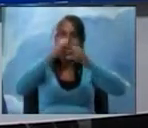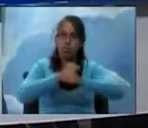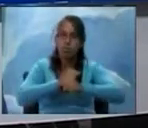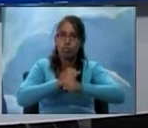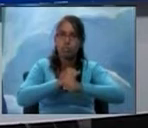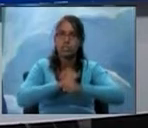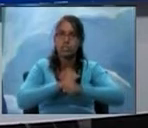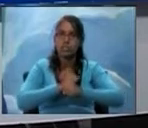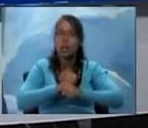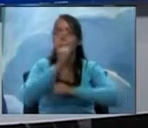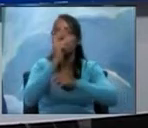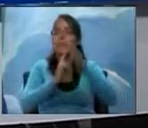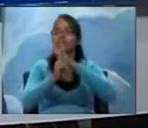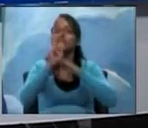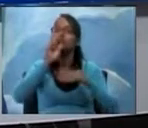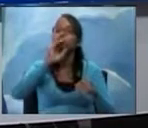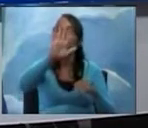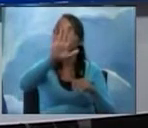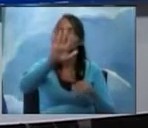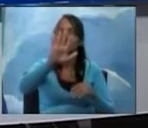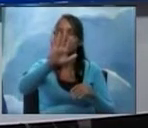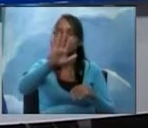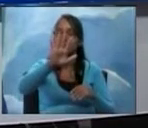Oiga, versículo 5.